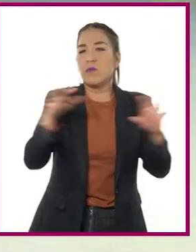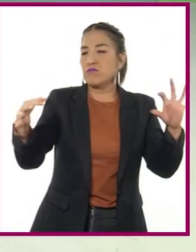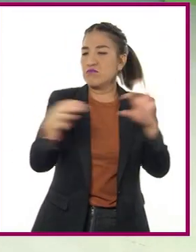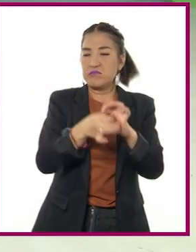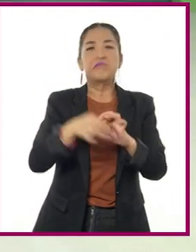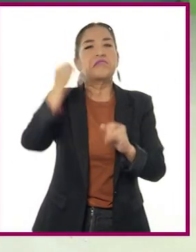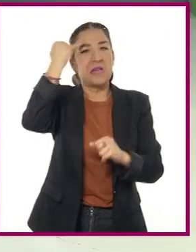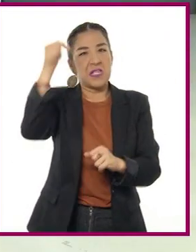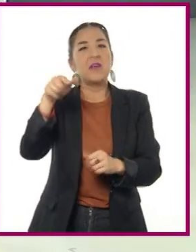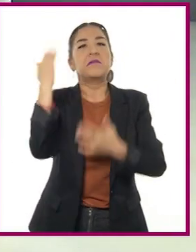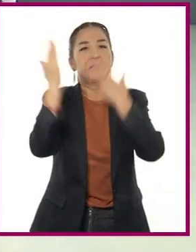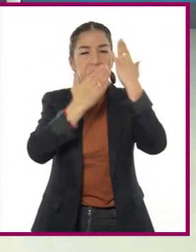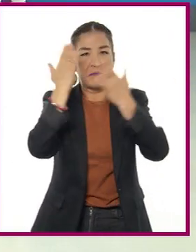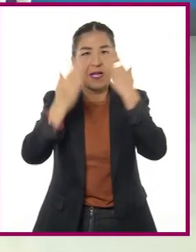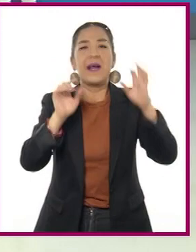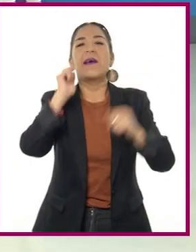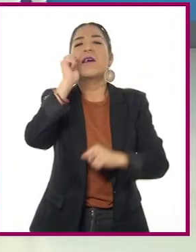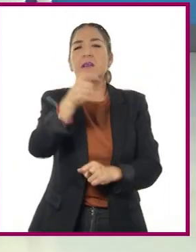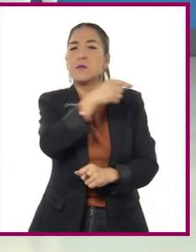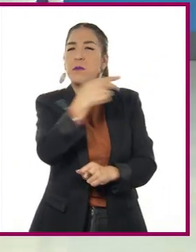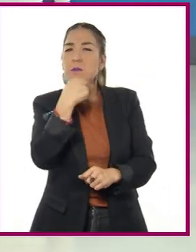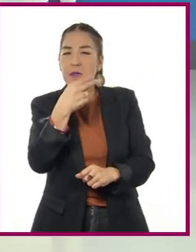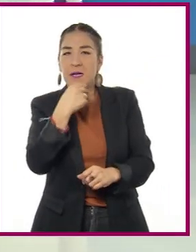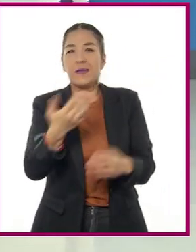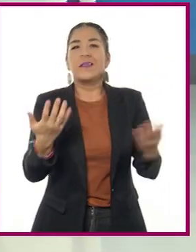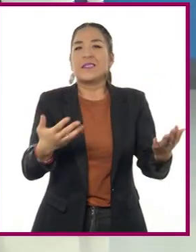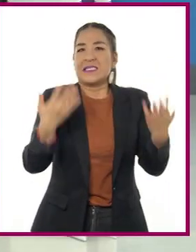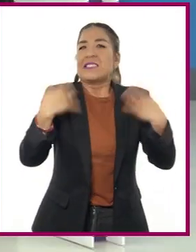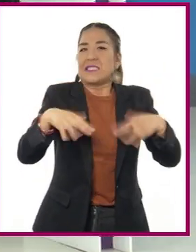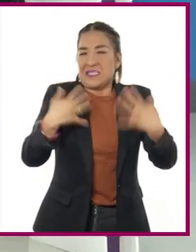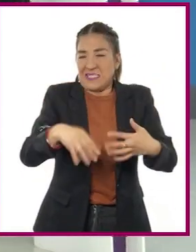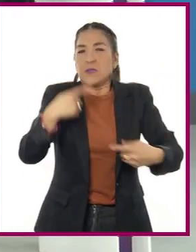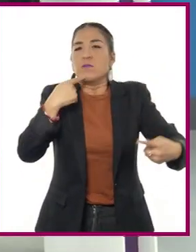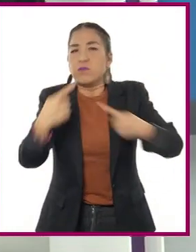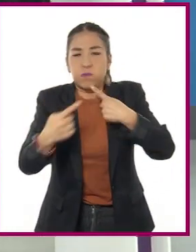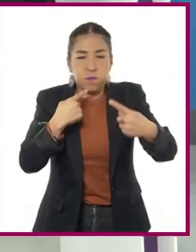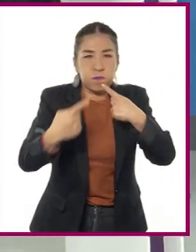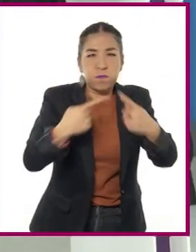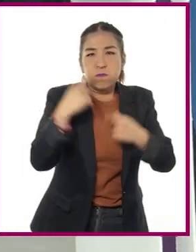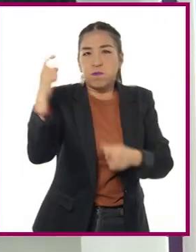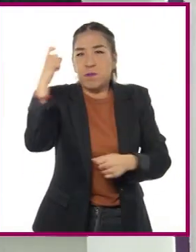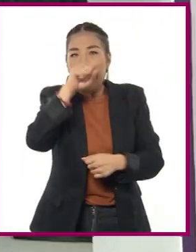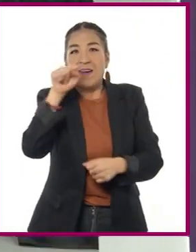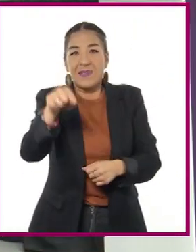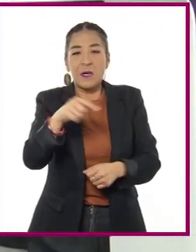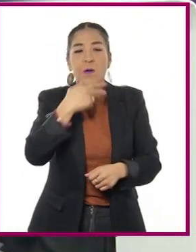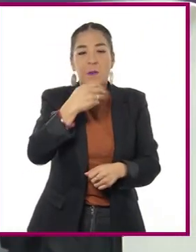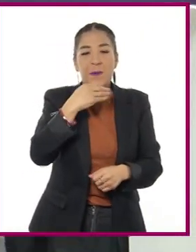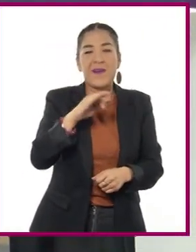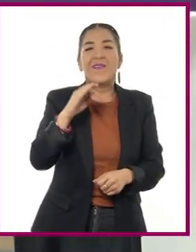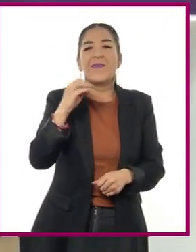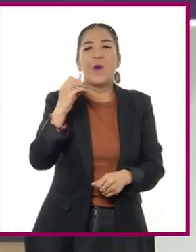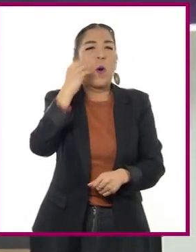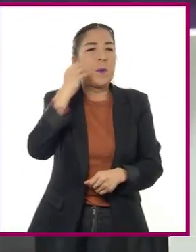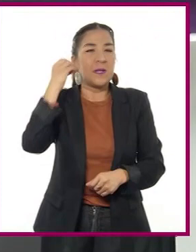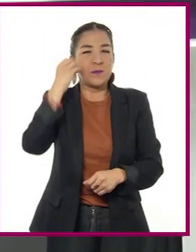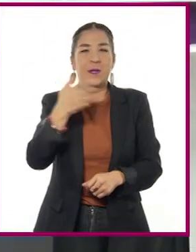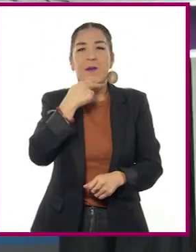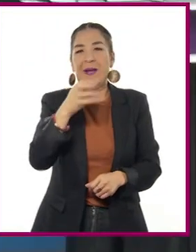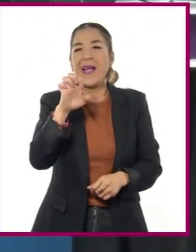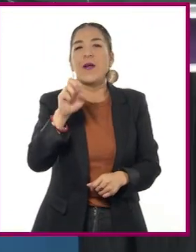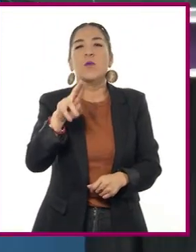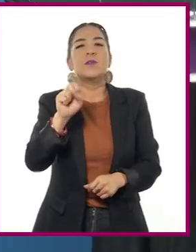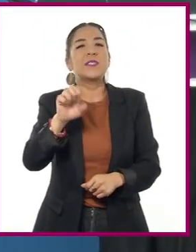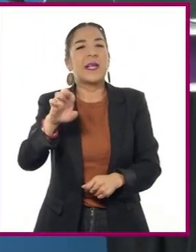Este científico se enfrentó en un acalorado debate al fraile Eusebio Quino. La razón fue